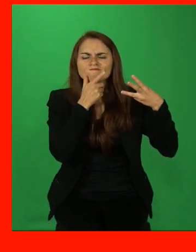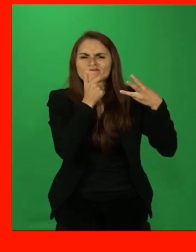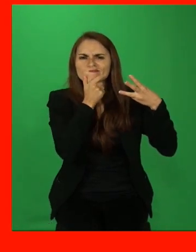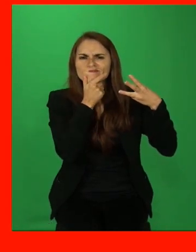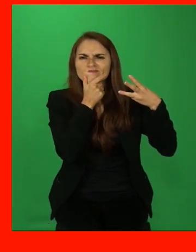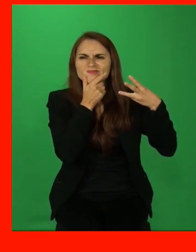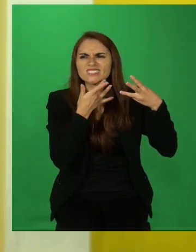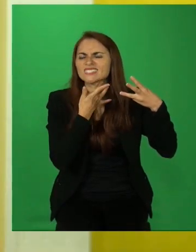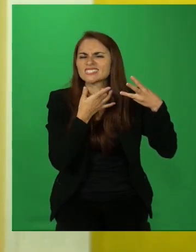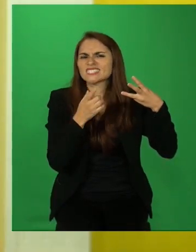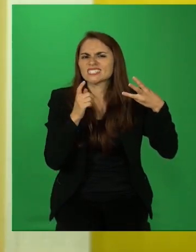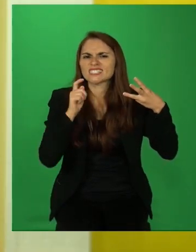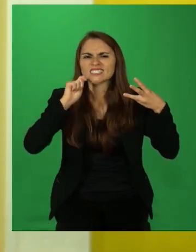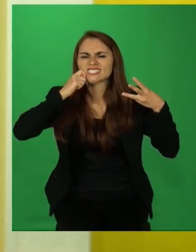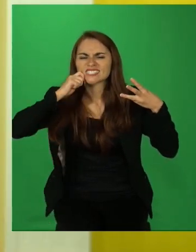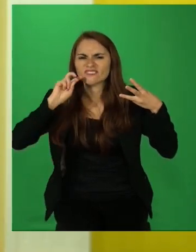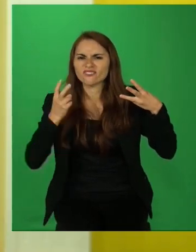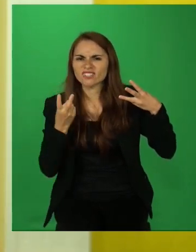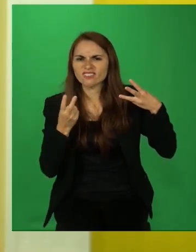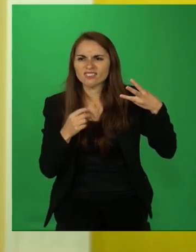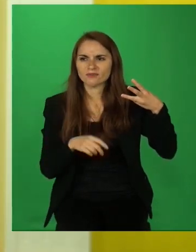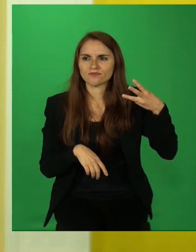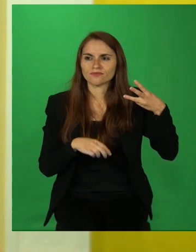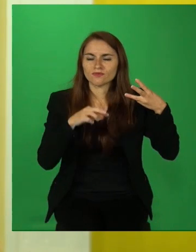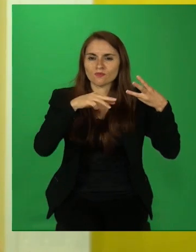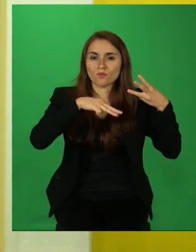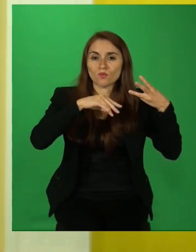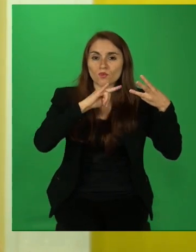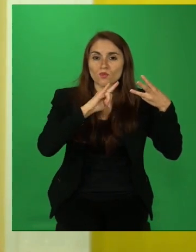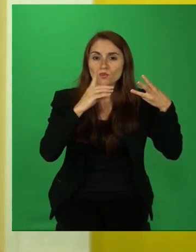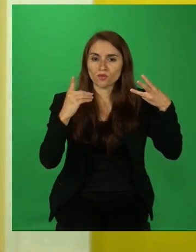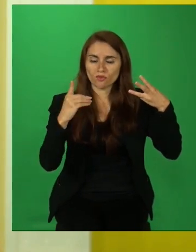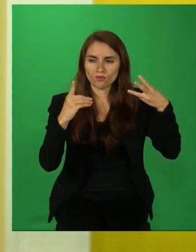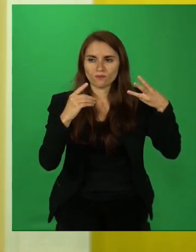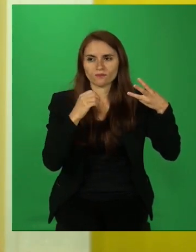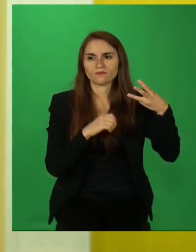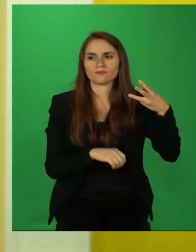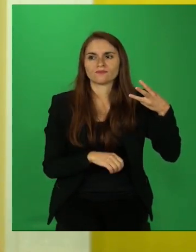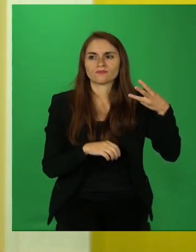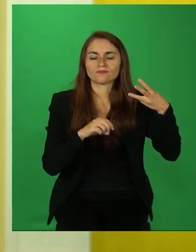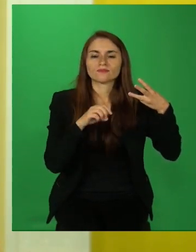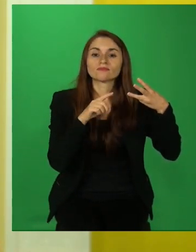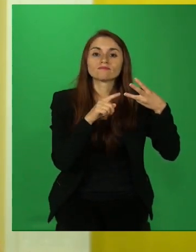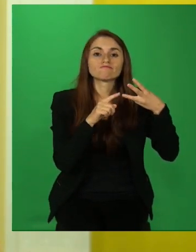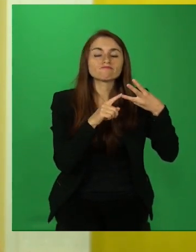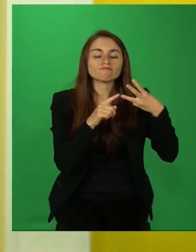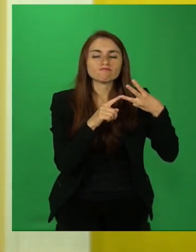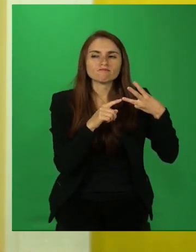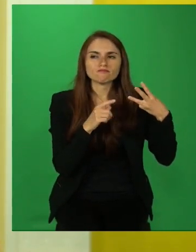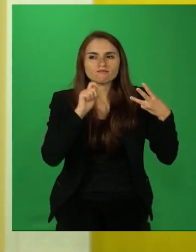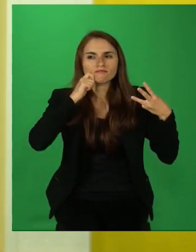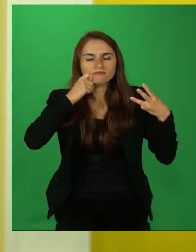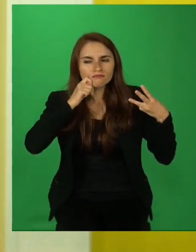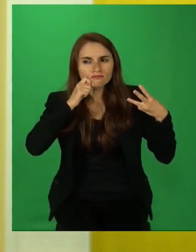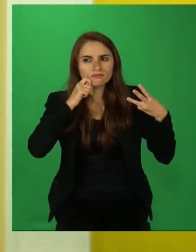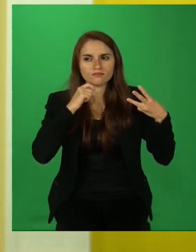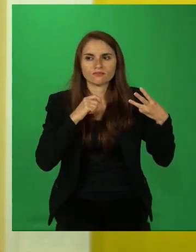profesor y qué significa mucho veamos qué significa muy muy significa